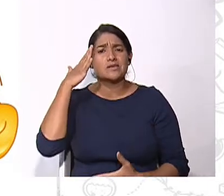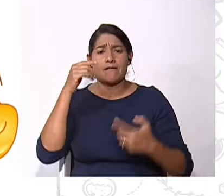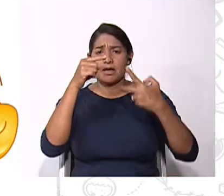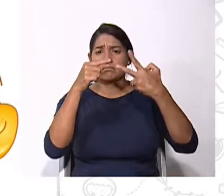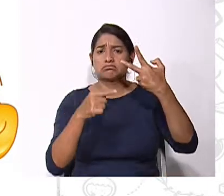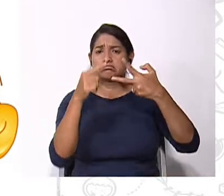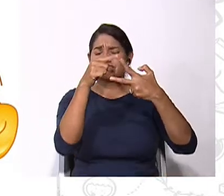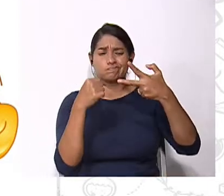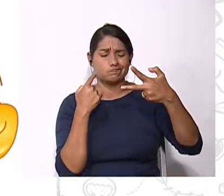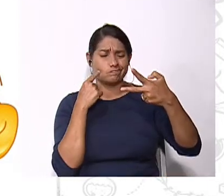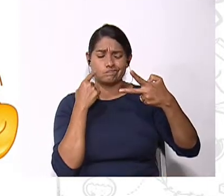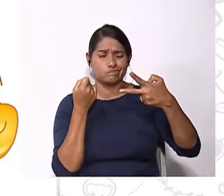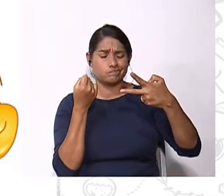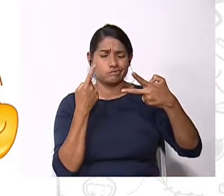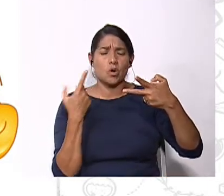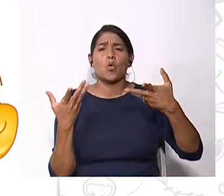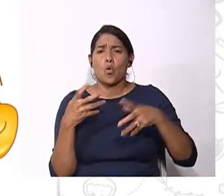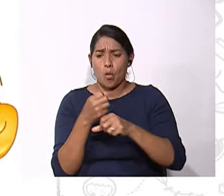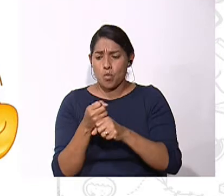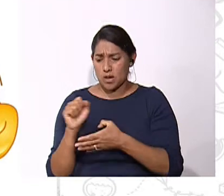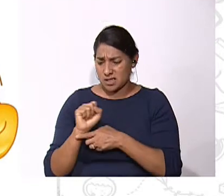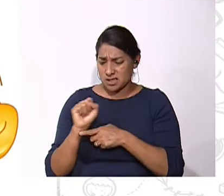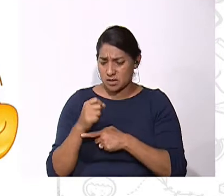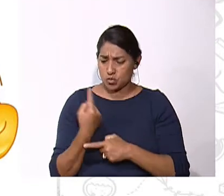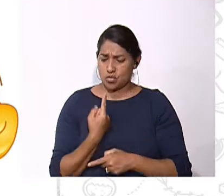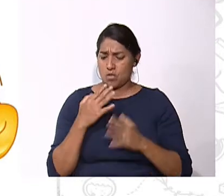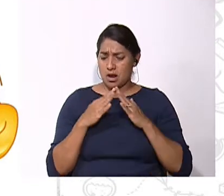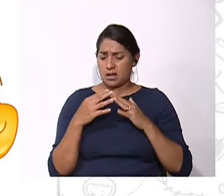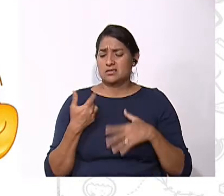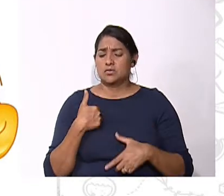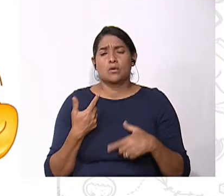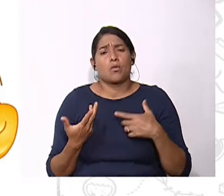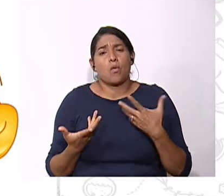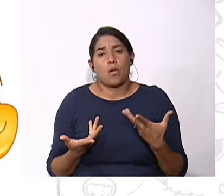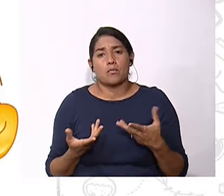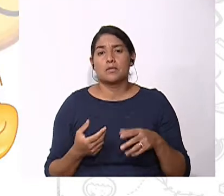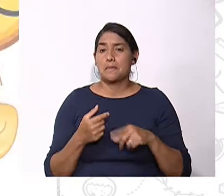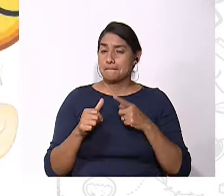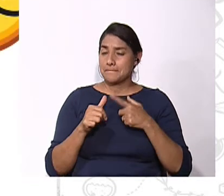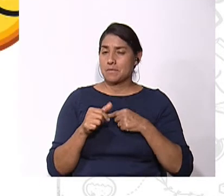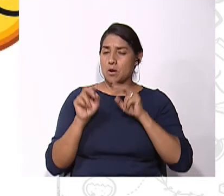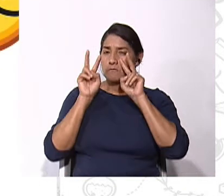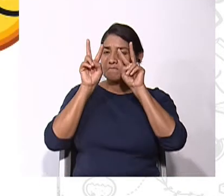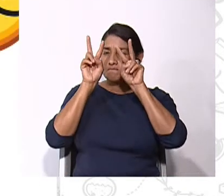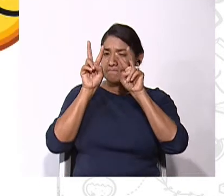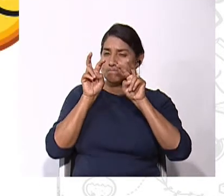que la niña me está diciendo yo lo voy a llevar a la práctica? Bueno, vamos a ir analizando